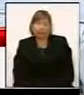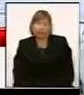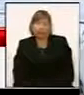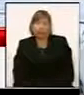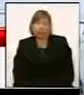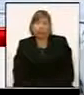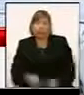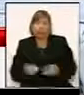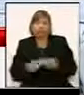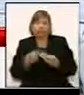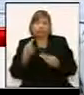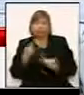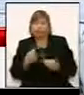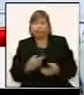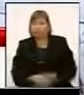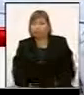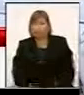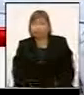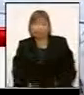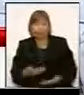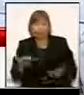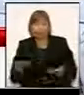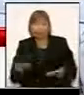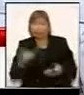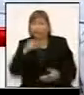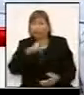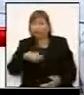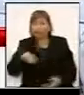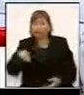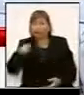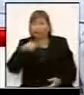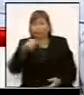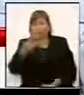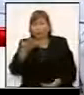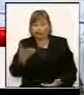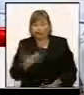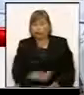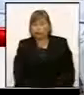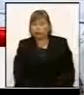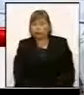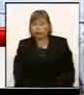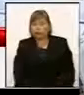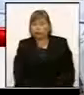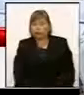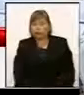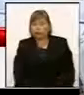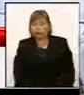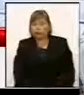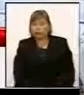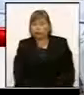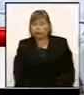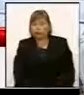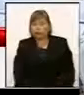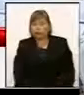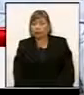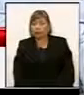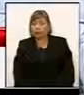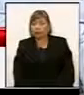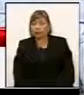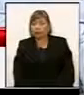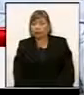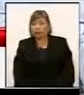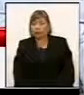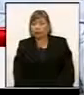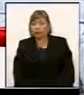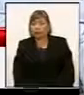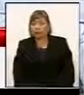Como cuestión principal, ahí está nuestro trébol, doctor. Ahí está nuestro trébol. De la Universitaria y Panamericana Norte. Ahí está nuestro trébol.